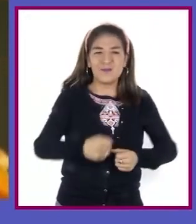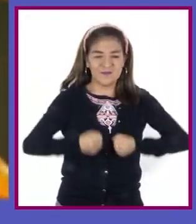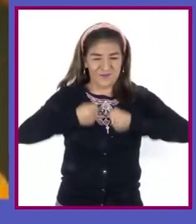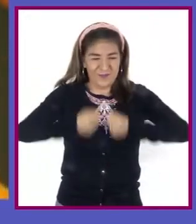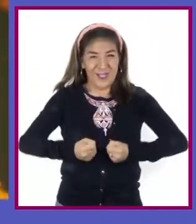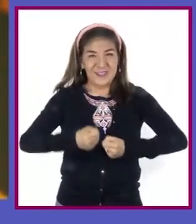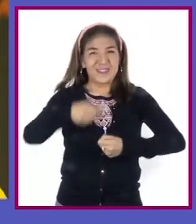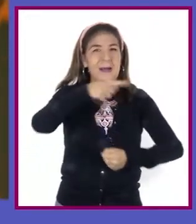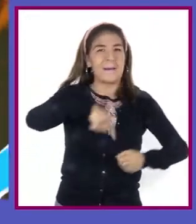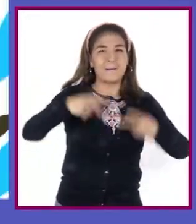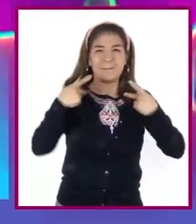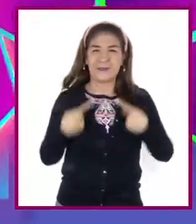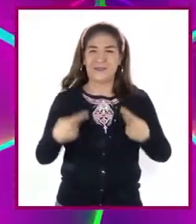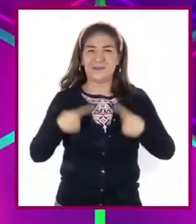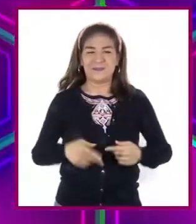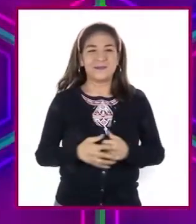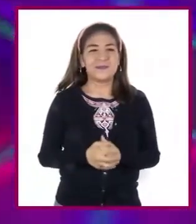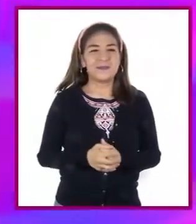de nadie.